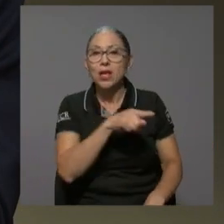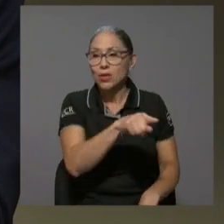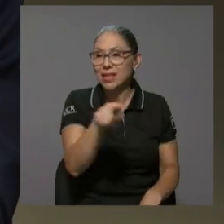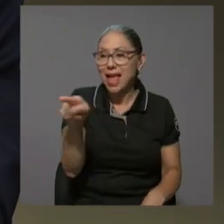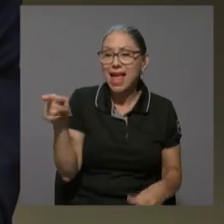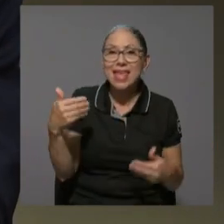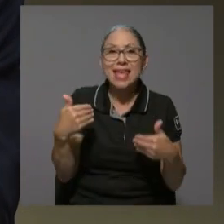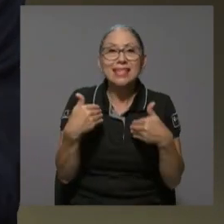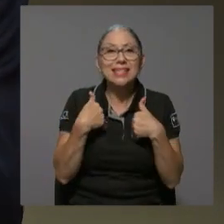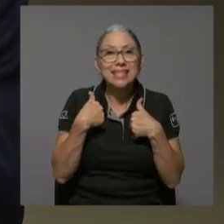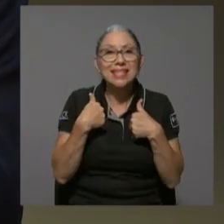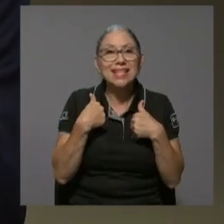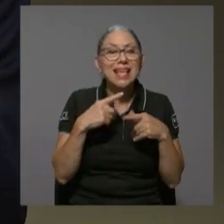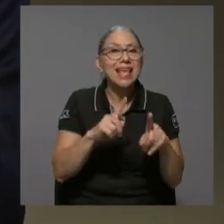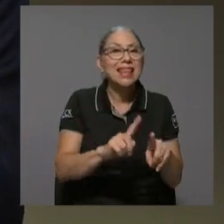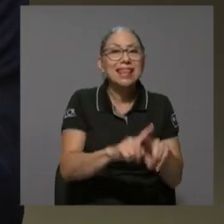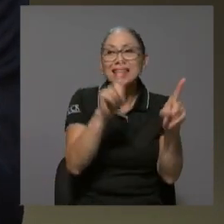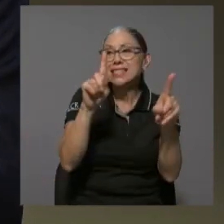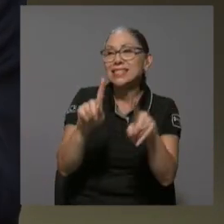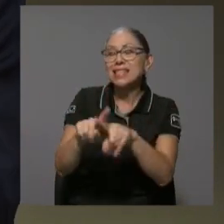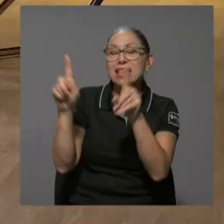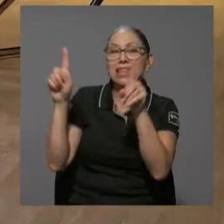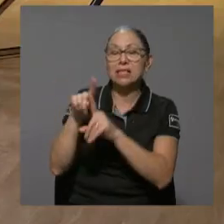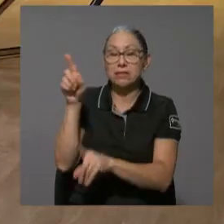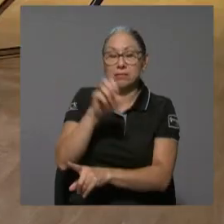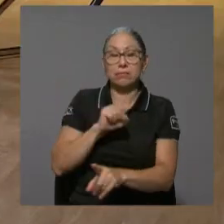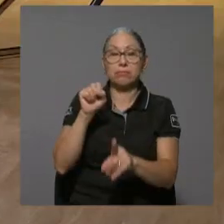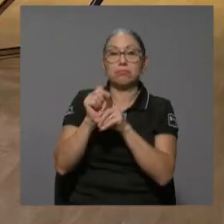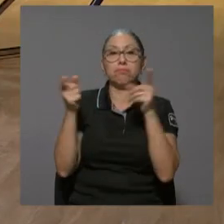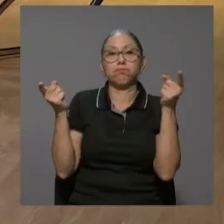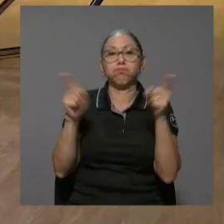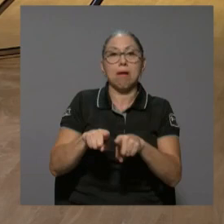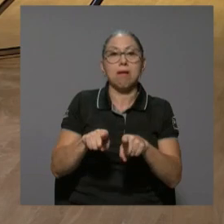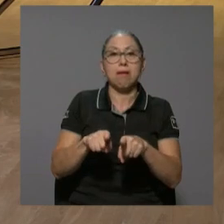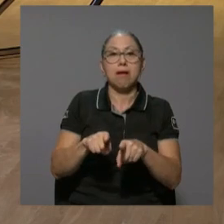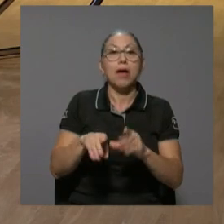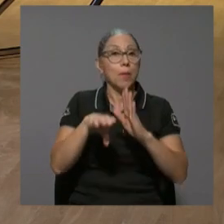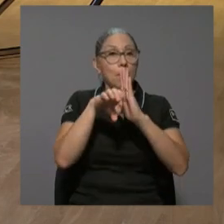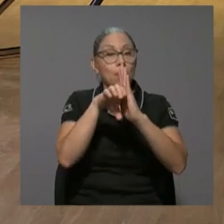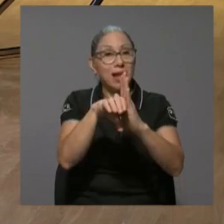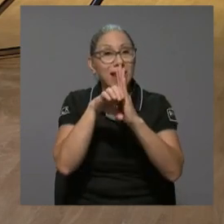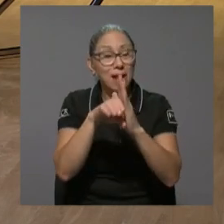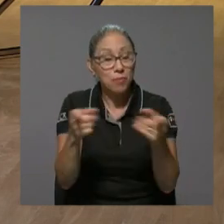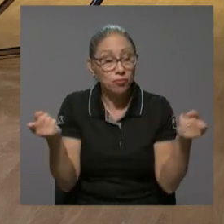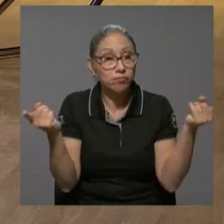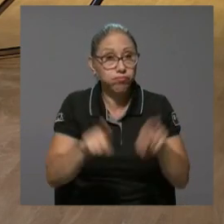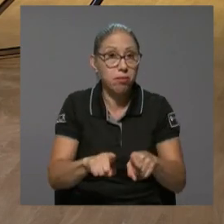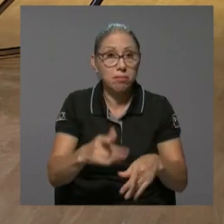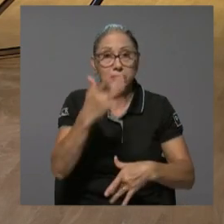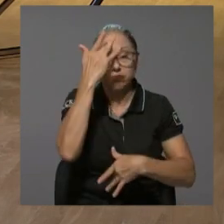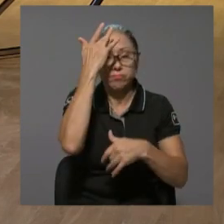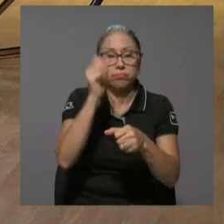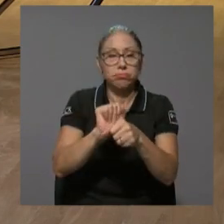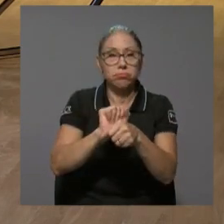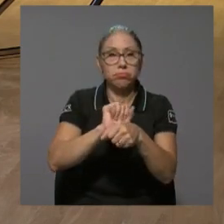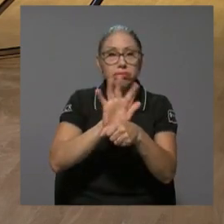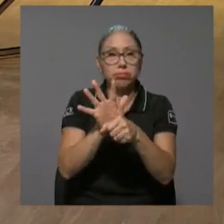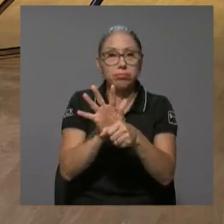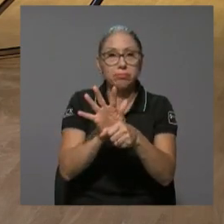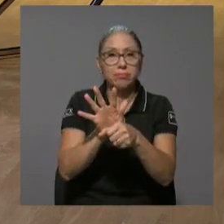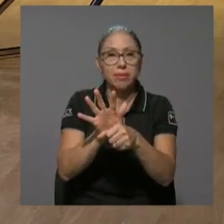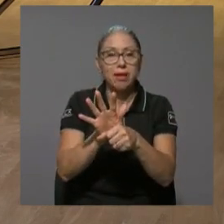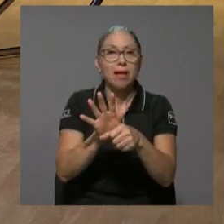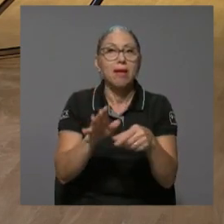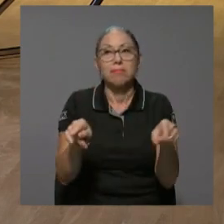distintos shocks de naturaleza muy diversa. Hemos vivido, por ejemplo, el shock de la pandemia, los